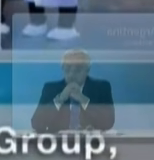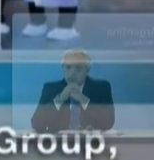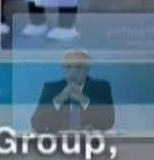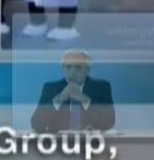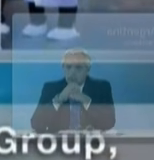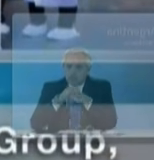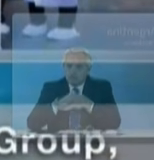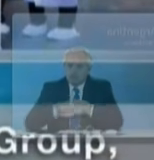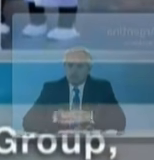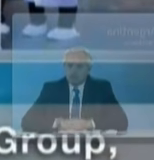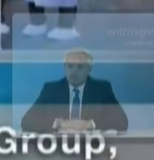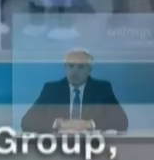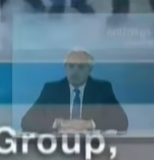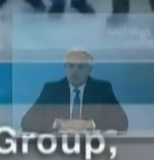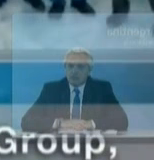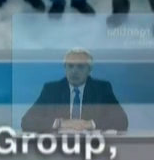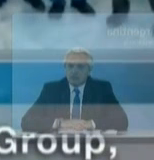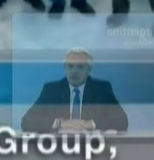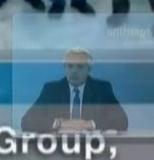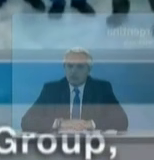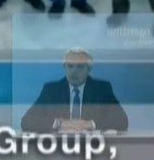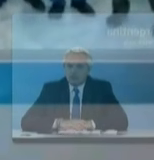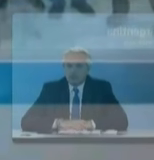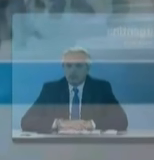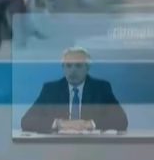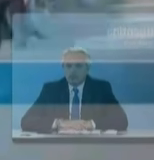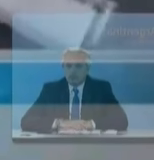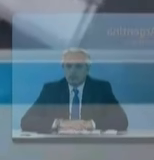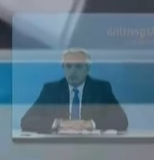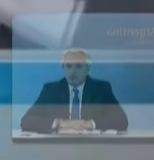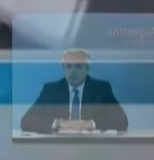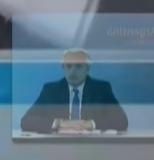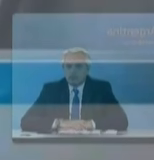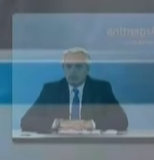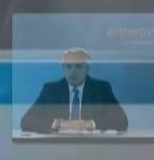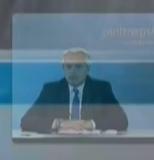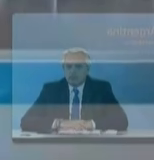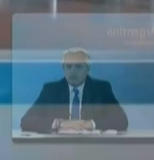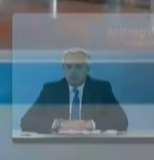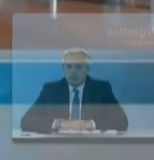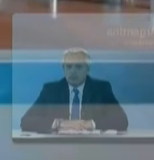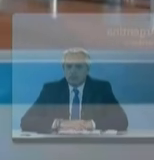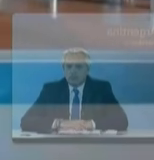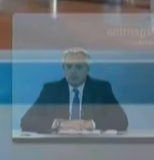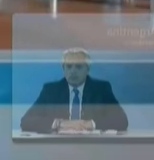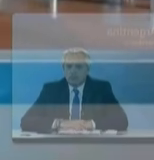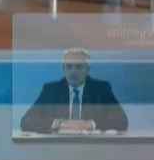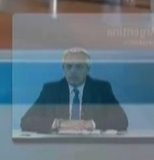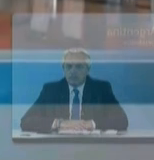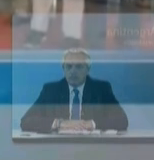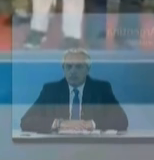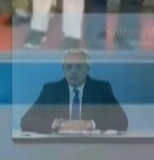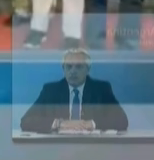esa compañía son hetero ver con el grupo bebé nació biotech este libro